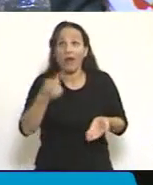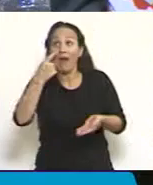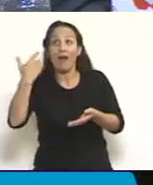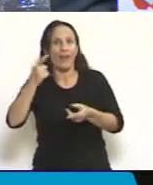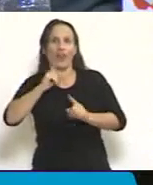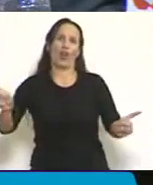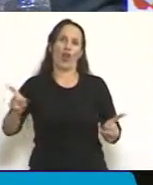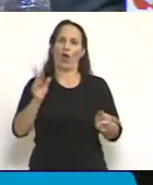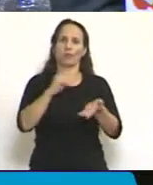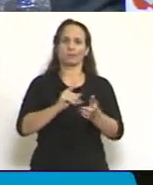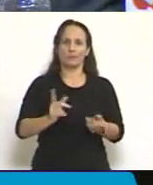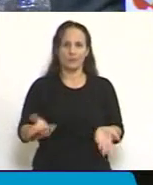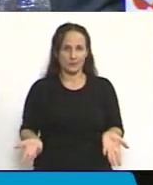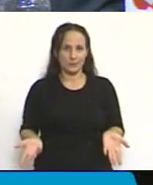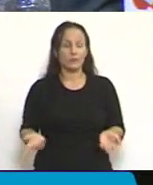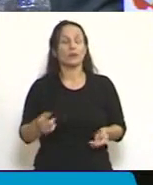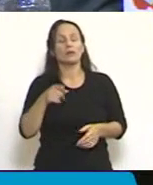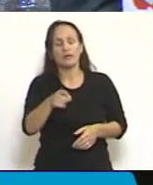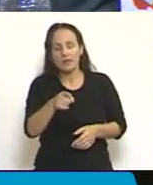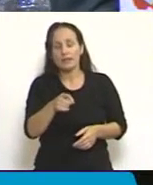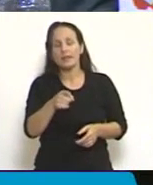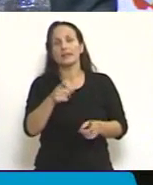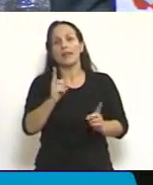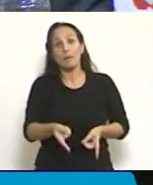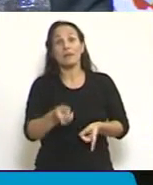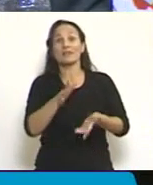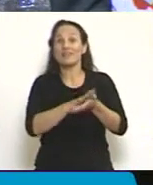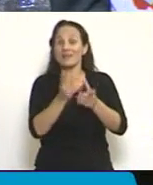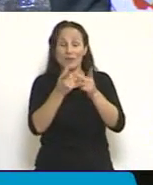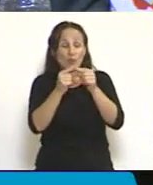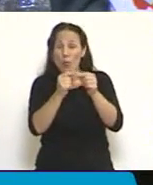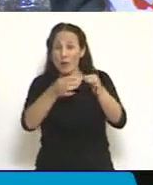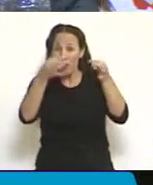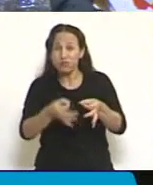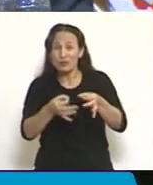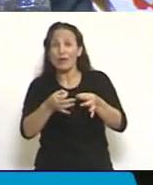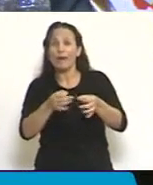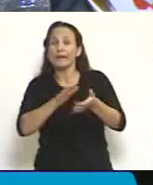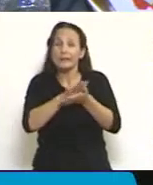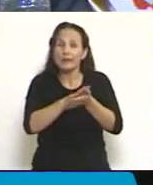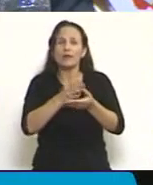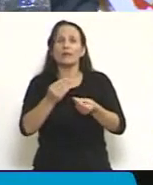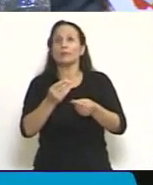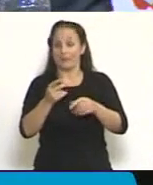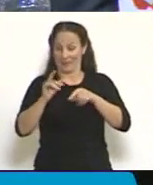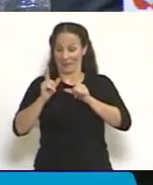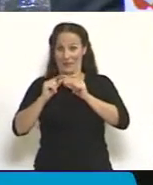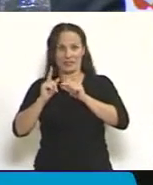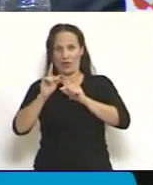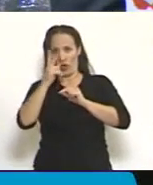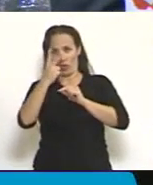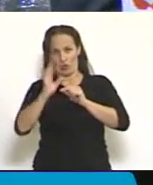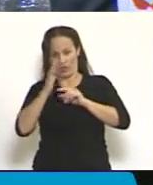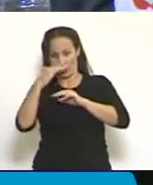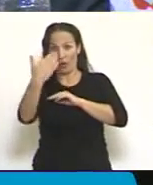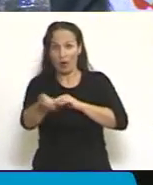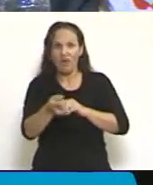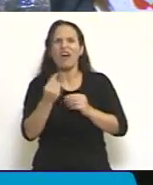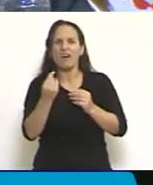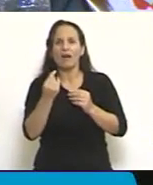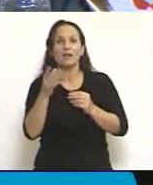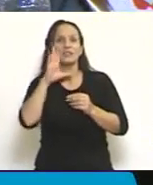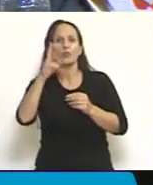que no hizo la oposición, sino que hizo el gobierno. Y que efectivamente se aparta. Usted, el diputado